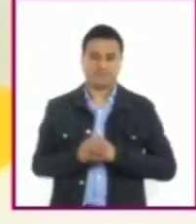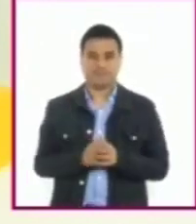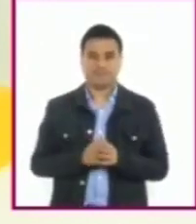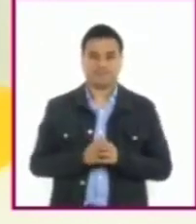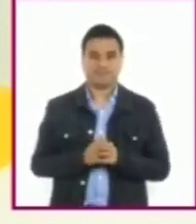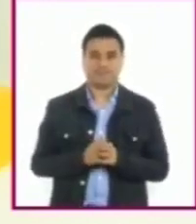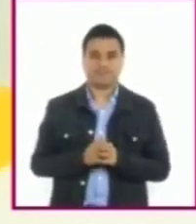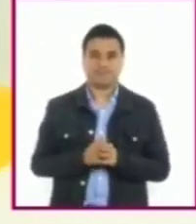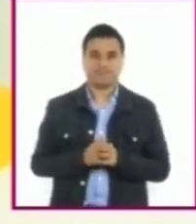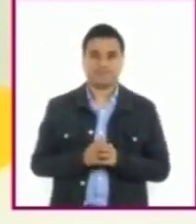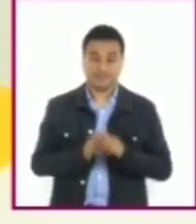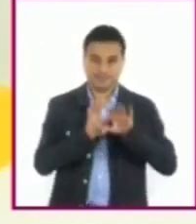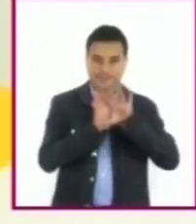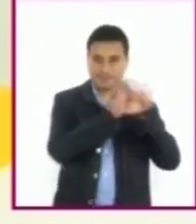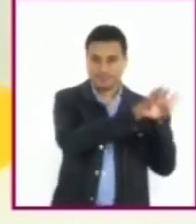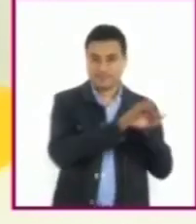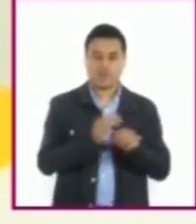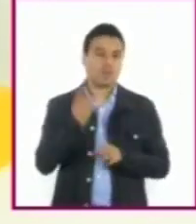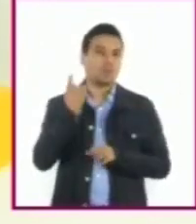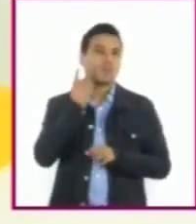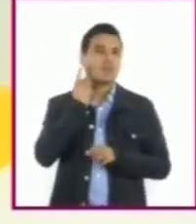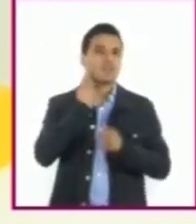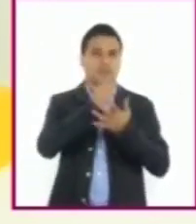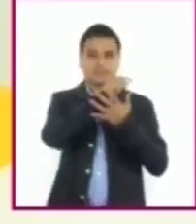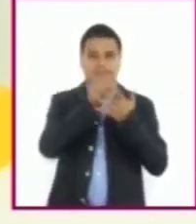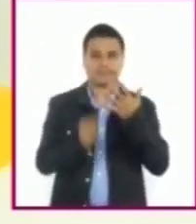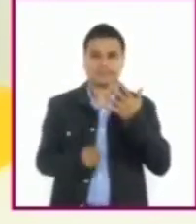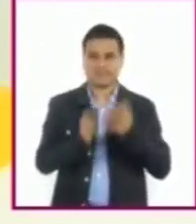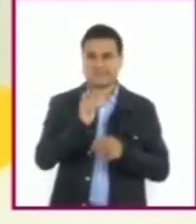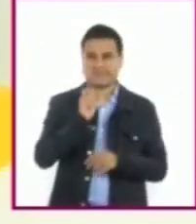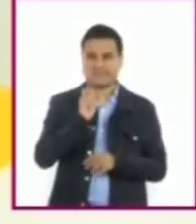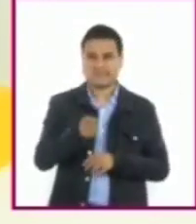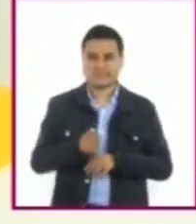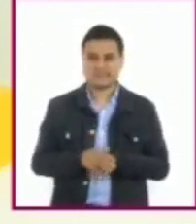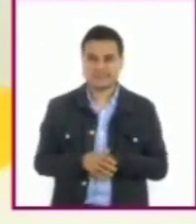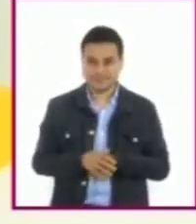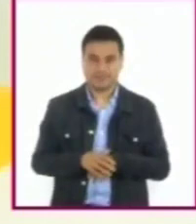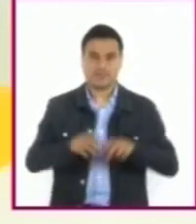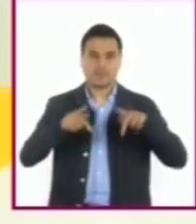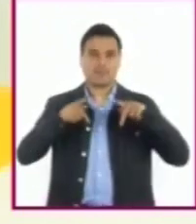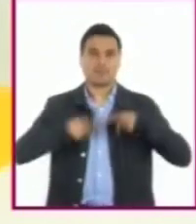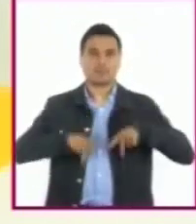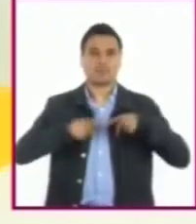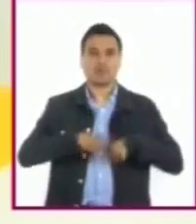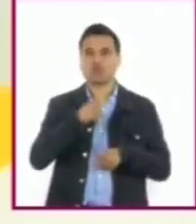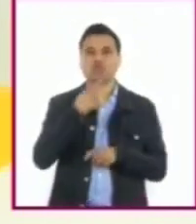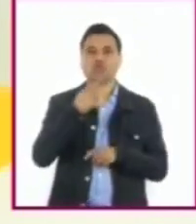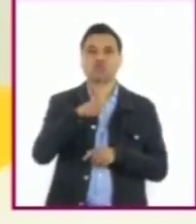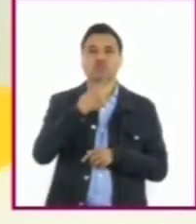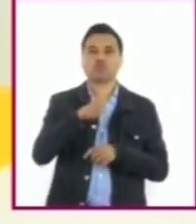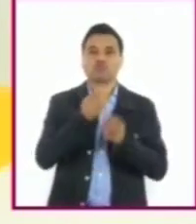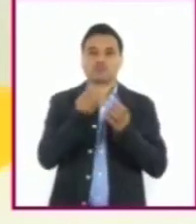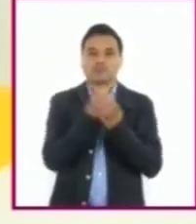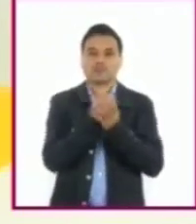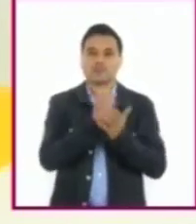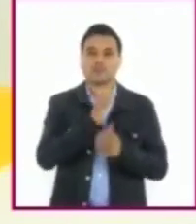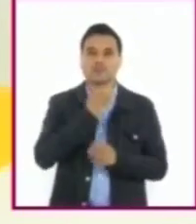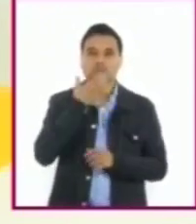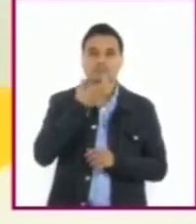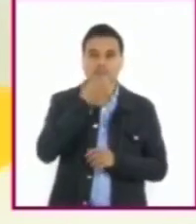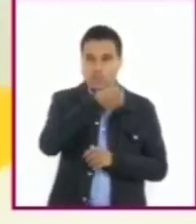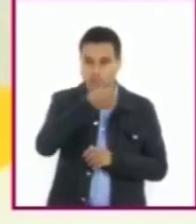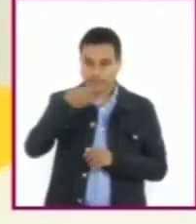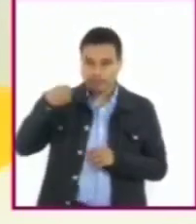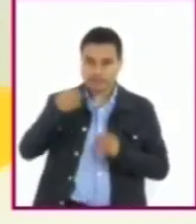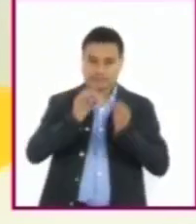El componente político es el conjunto de elementos que marcan forma de organización y las divisiones no naturales entre los